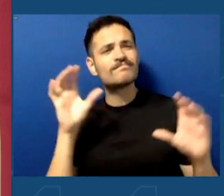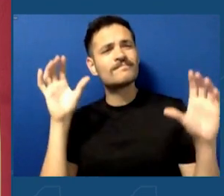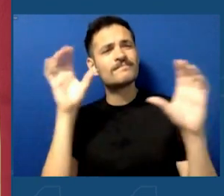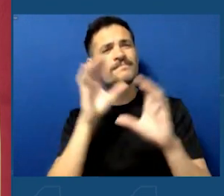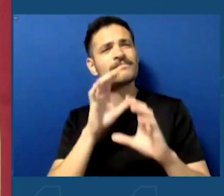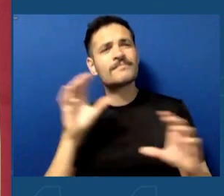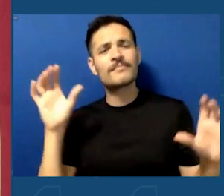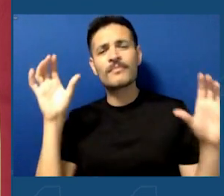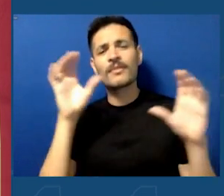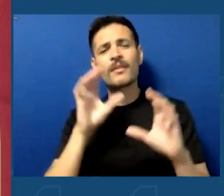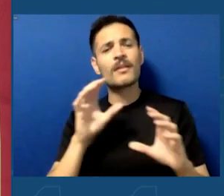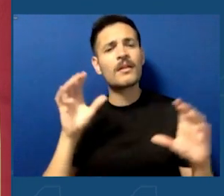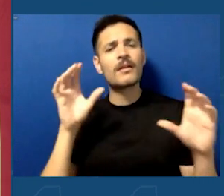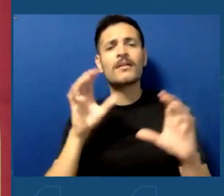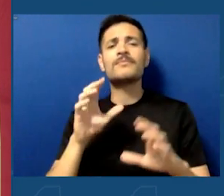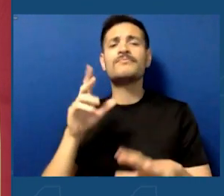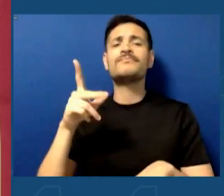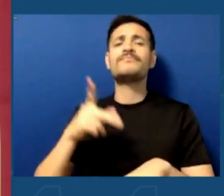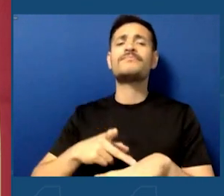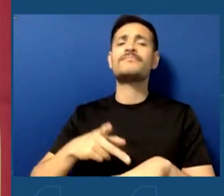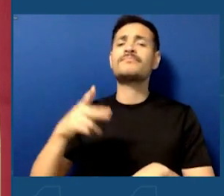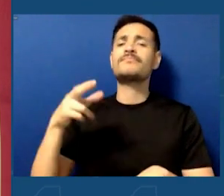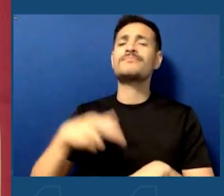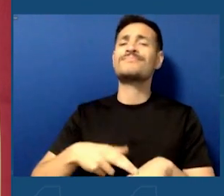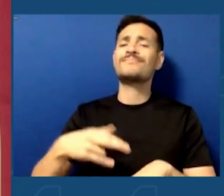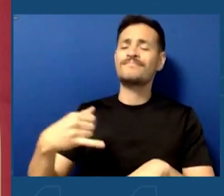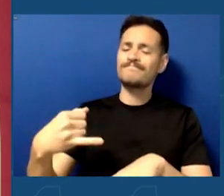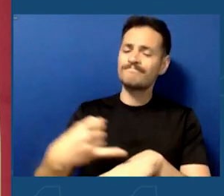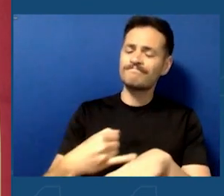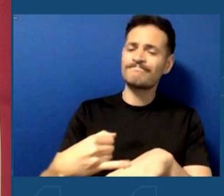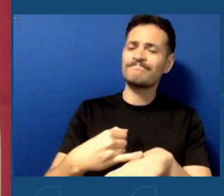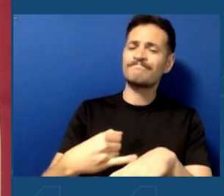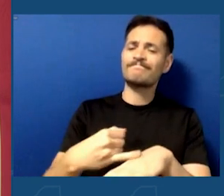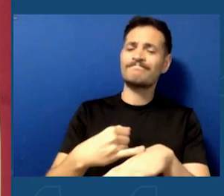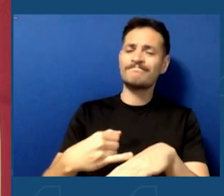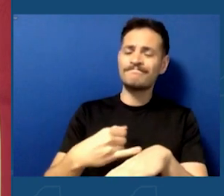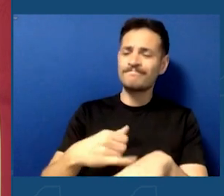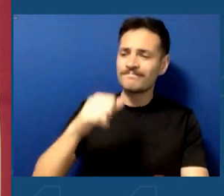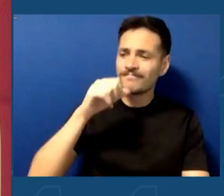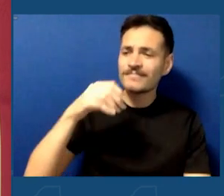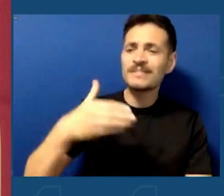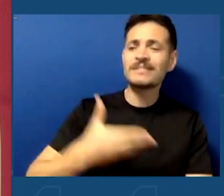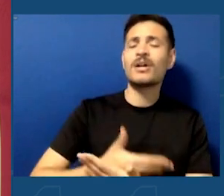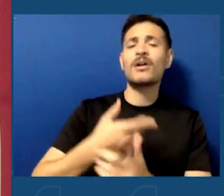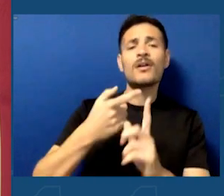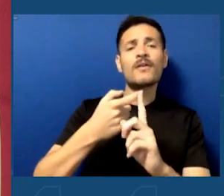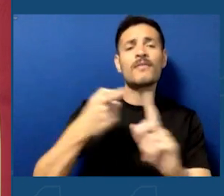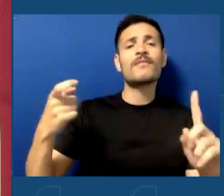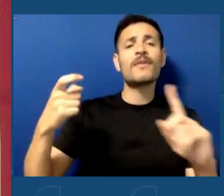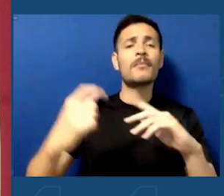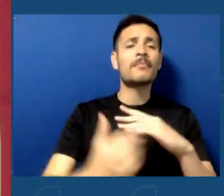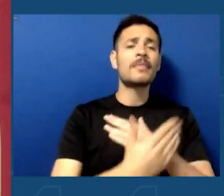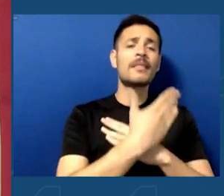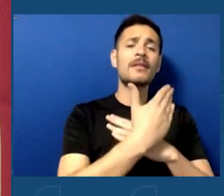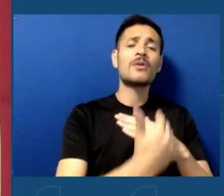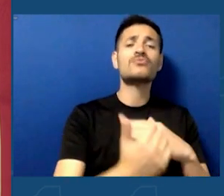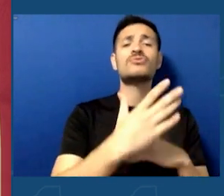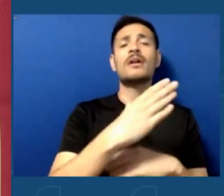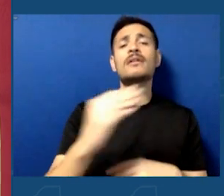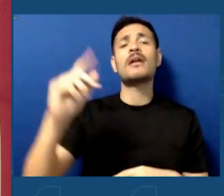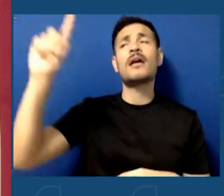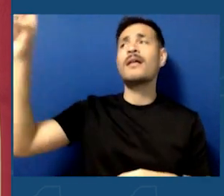es Borinquen, la hija del mar y el sol, del mar y